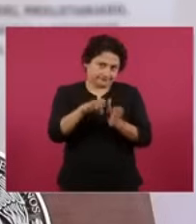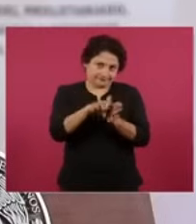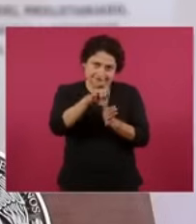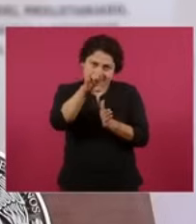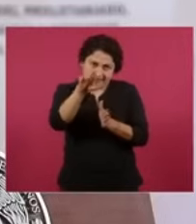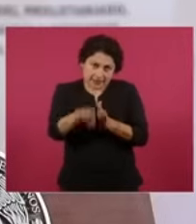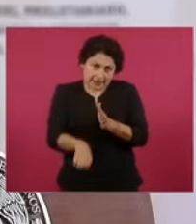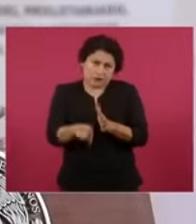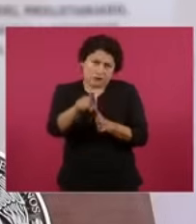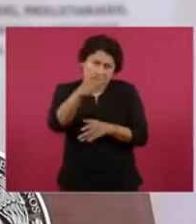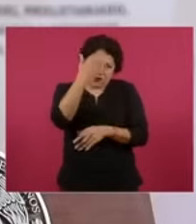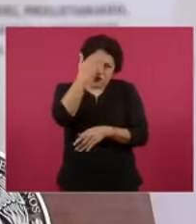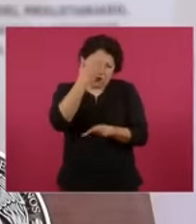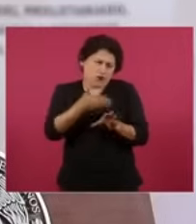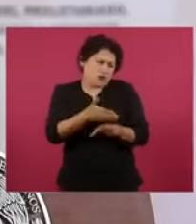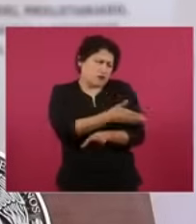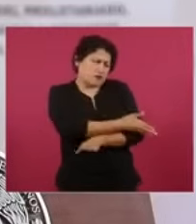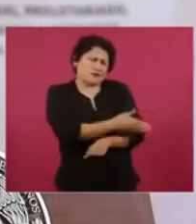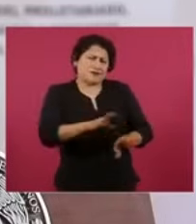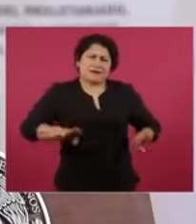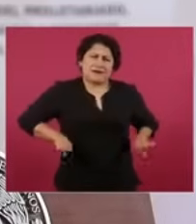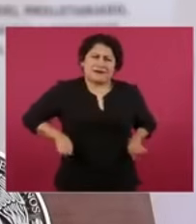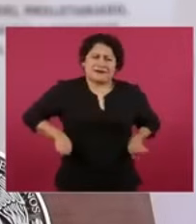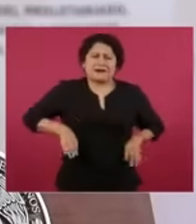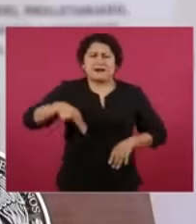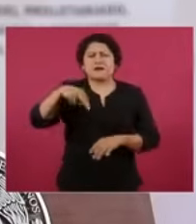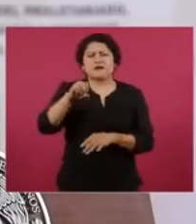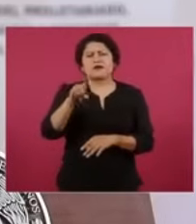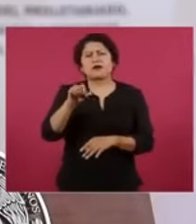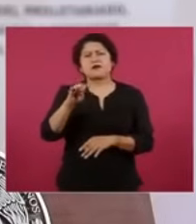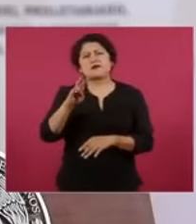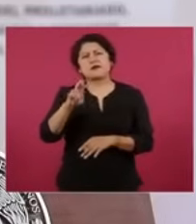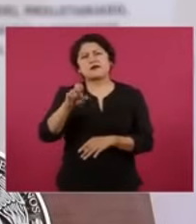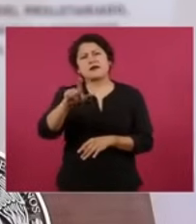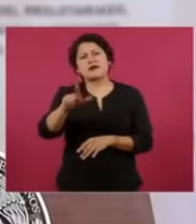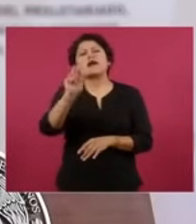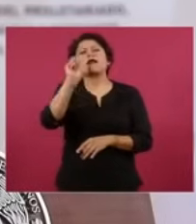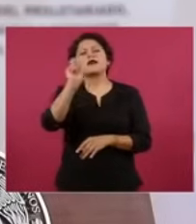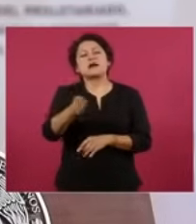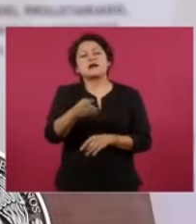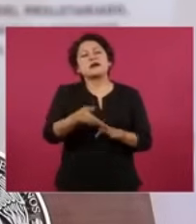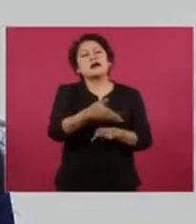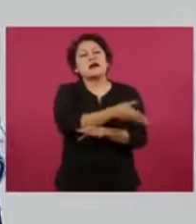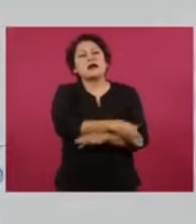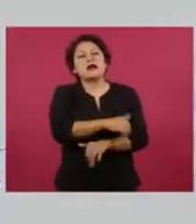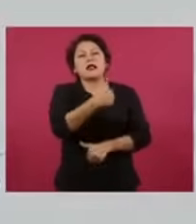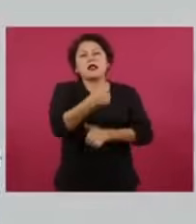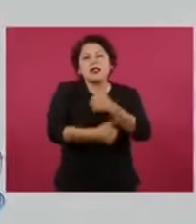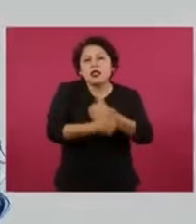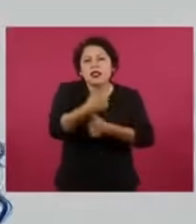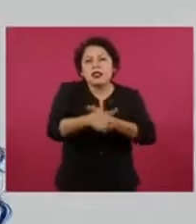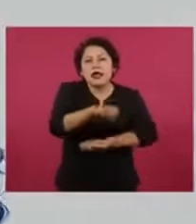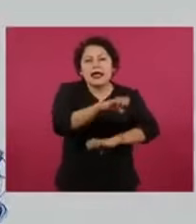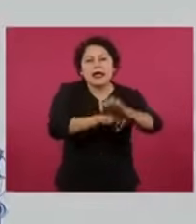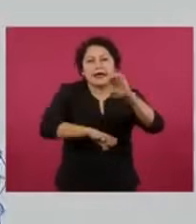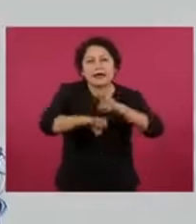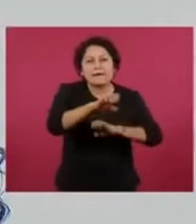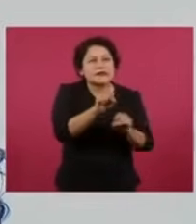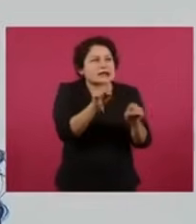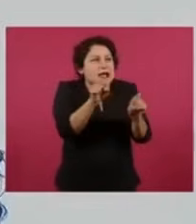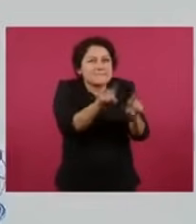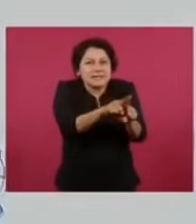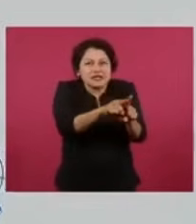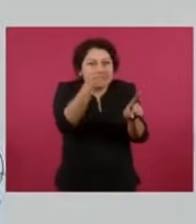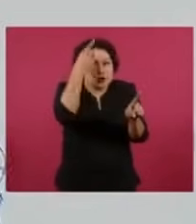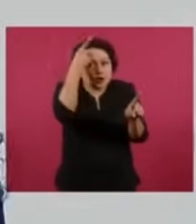periodo neoliberal era poner a competir en las licitaciones a empresas del mismo dueño. Miren, nada más para